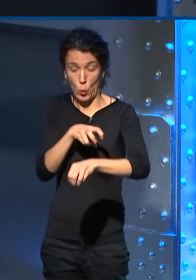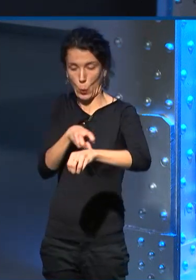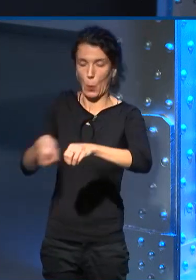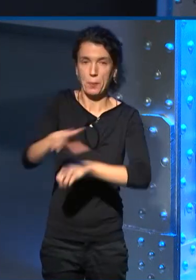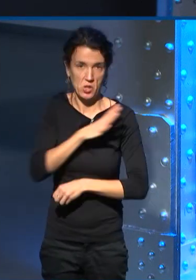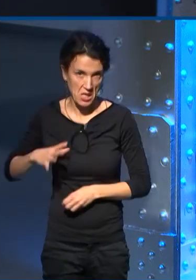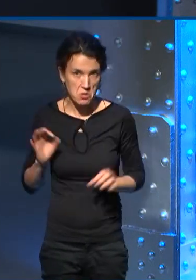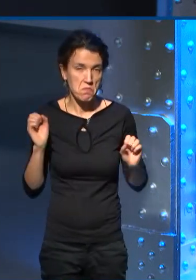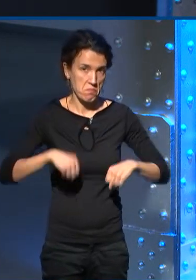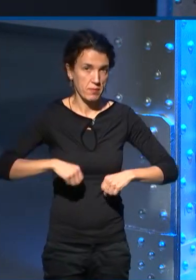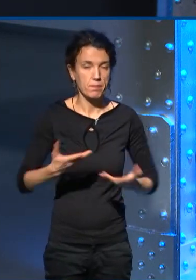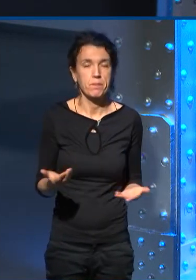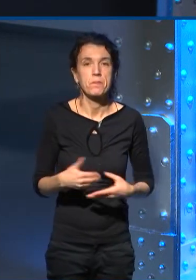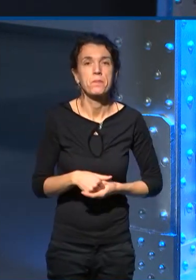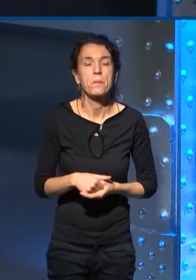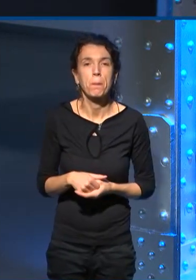acaso.